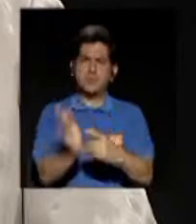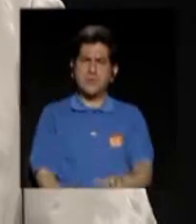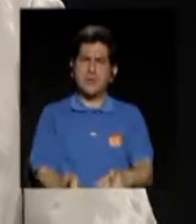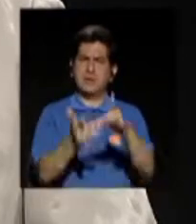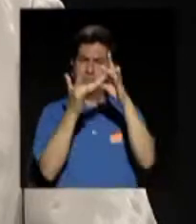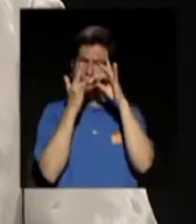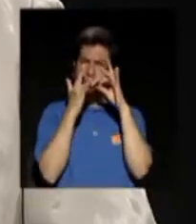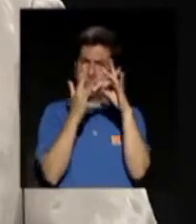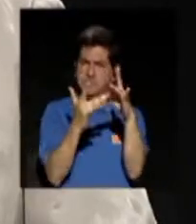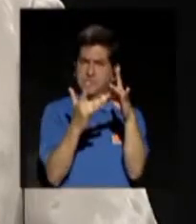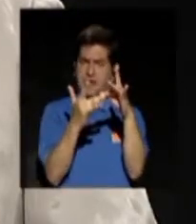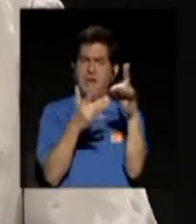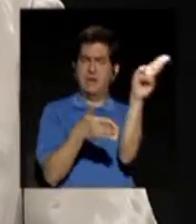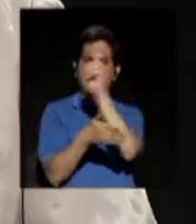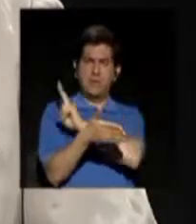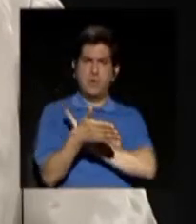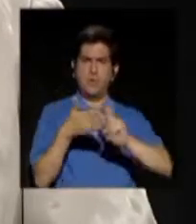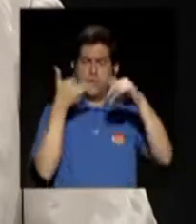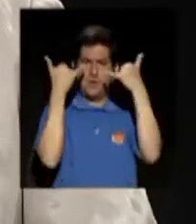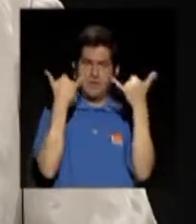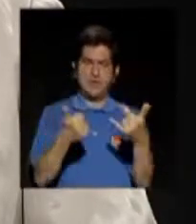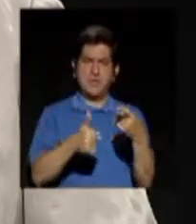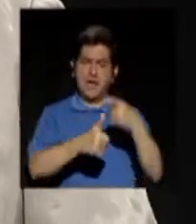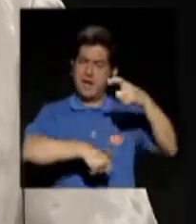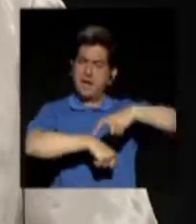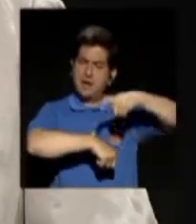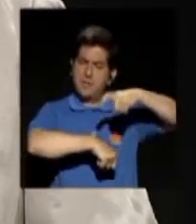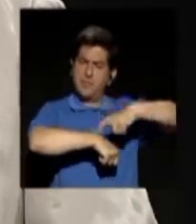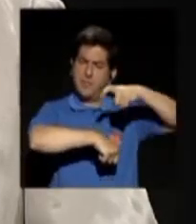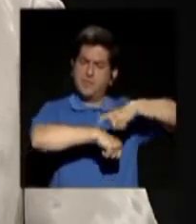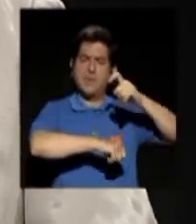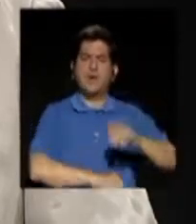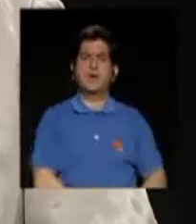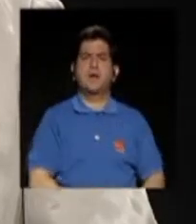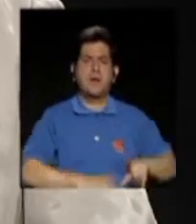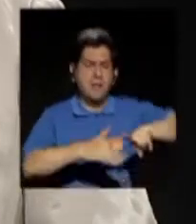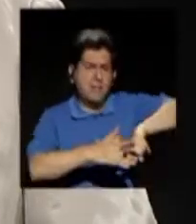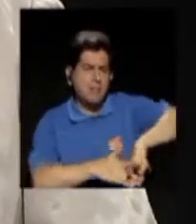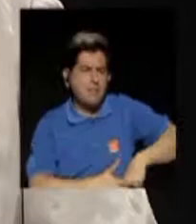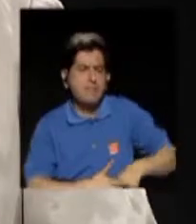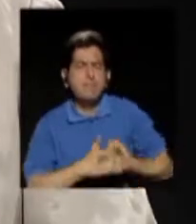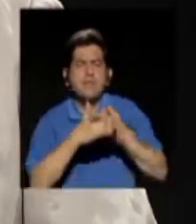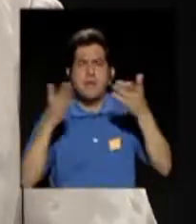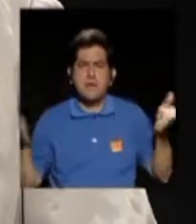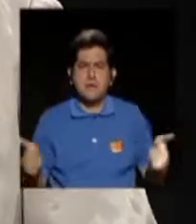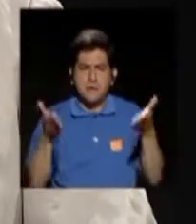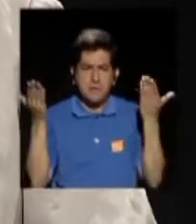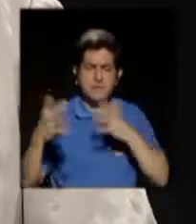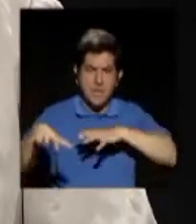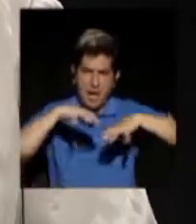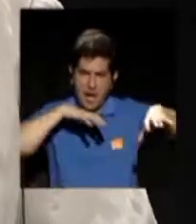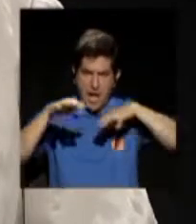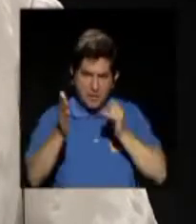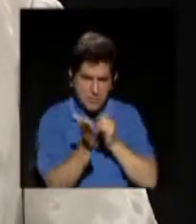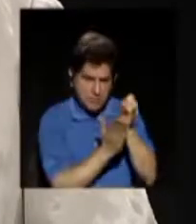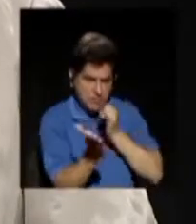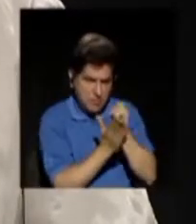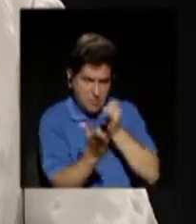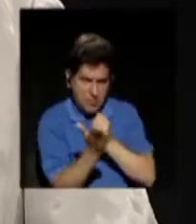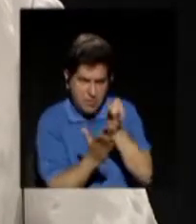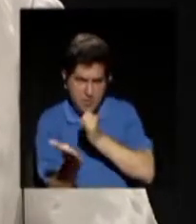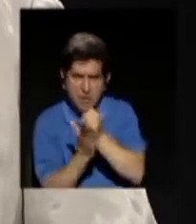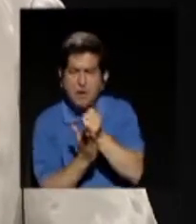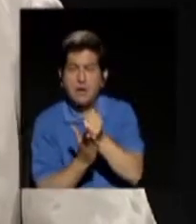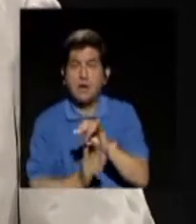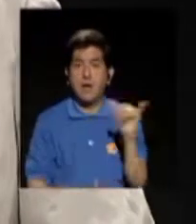particular que la universidad ya desde ese primer momento empieza a impulsar algunas actividades de investigación